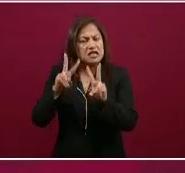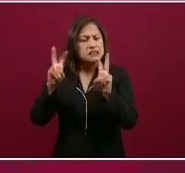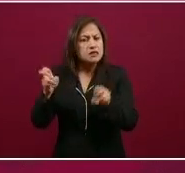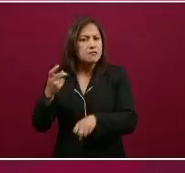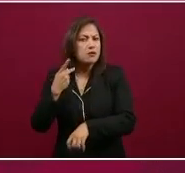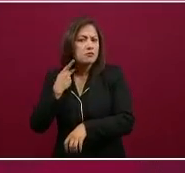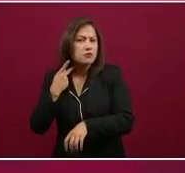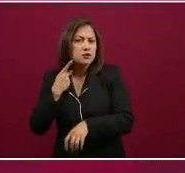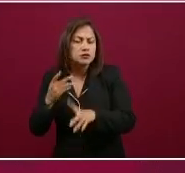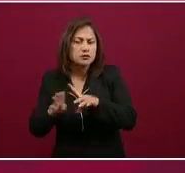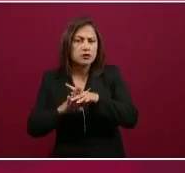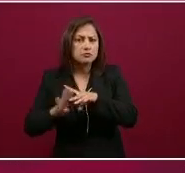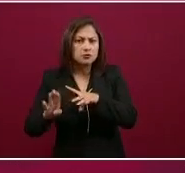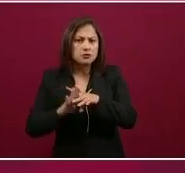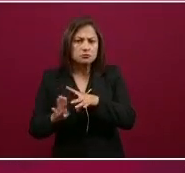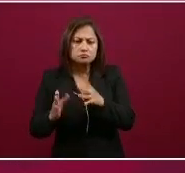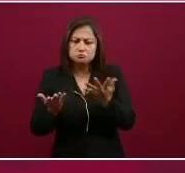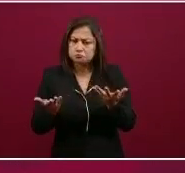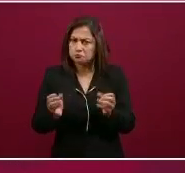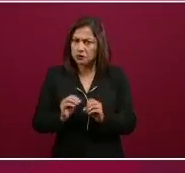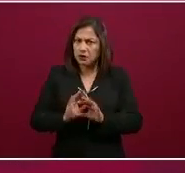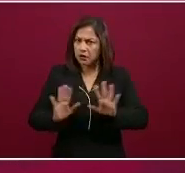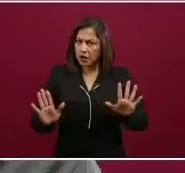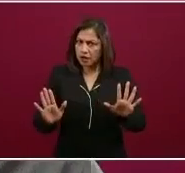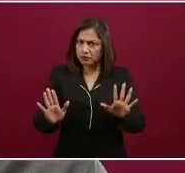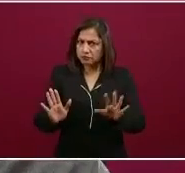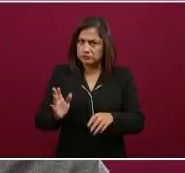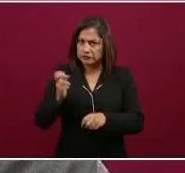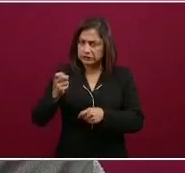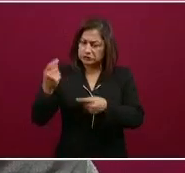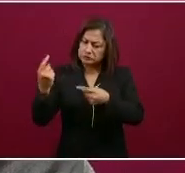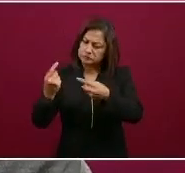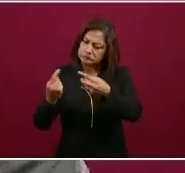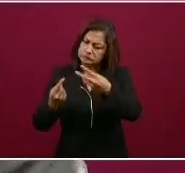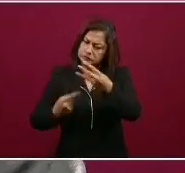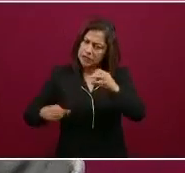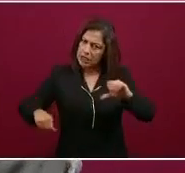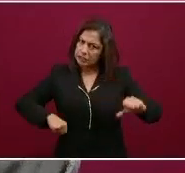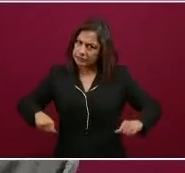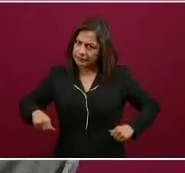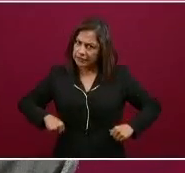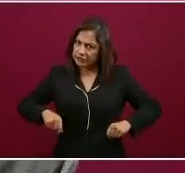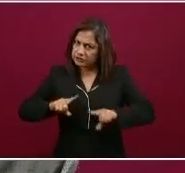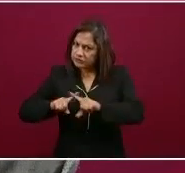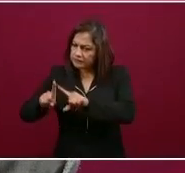migratoria. Todo esto se va a informar en Washington